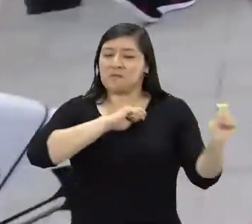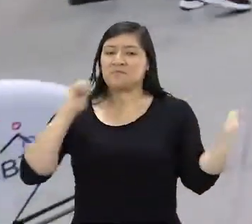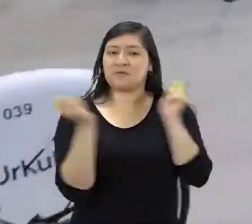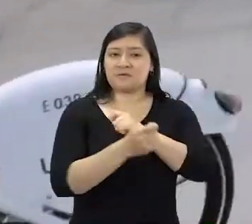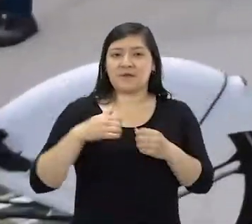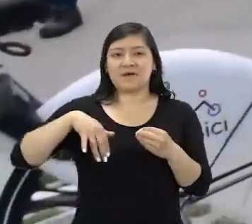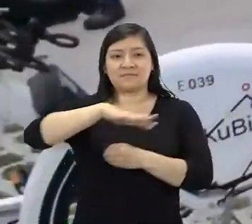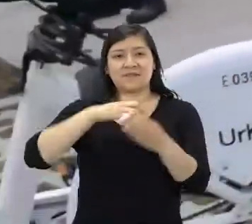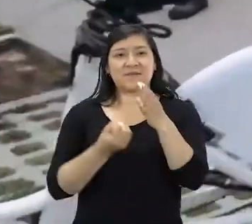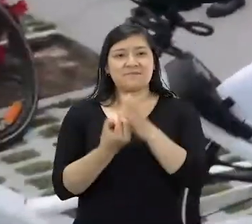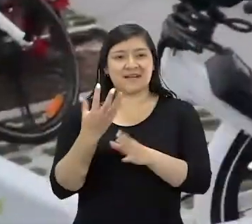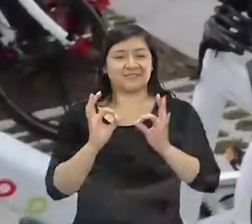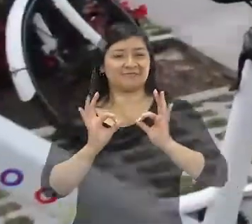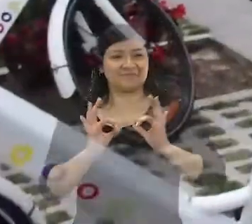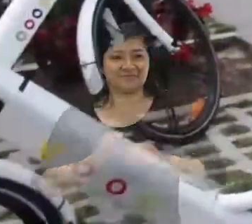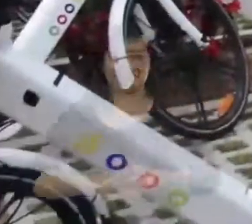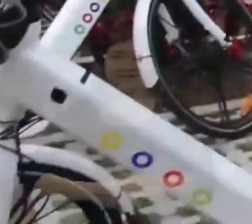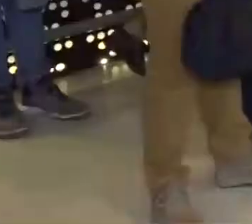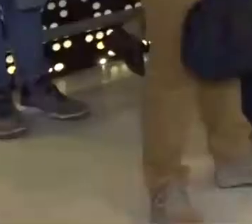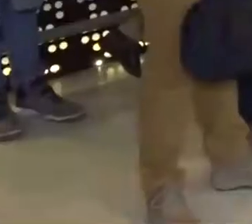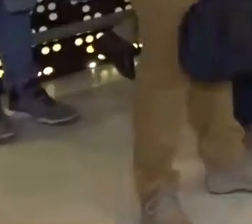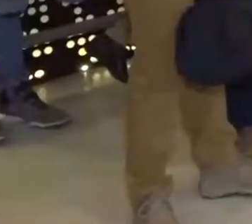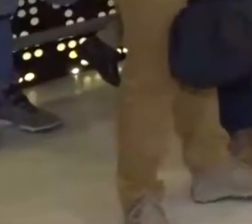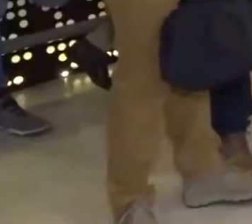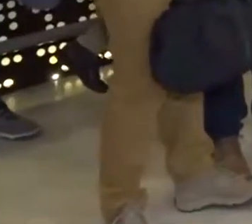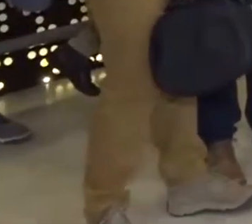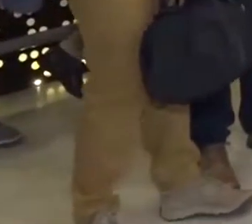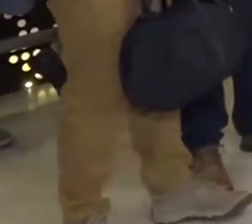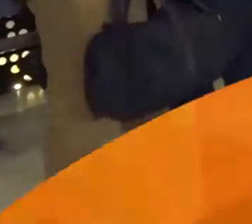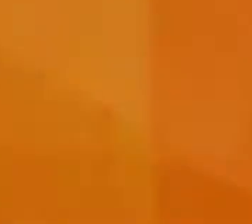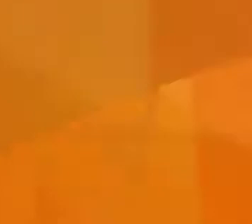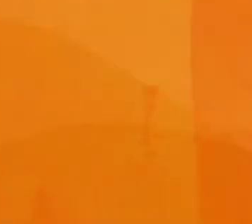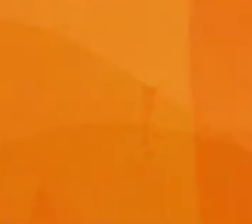que transforma pues el medio ambiente.